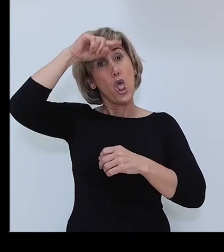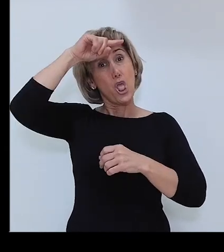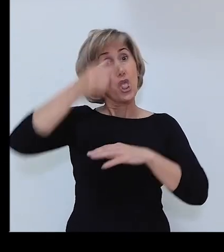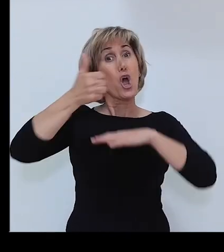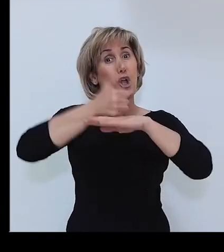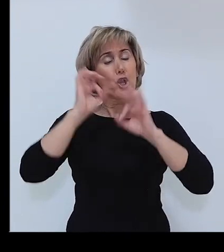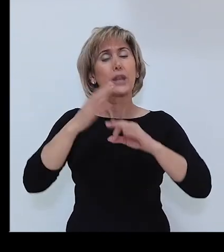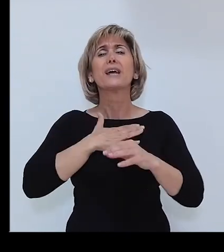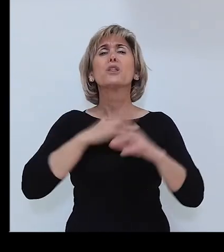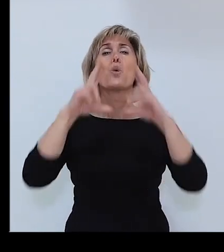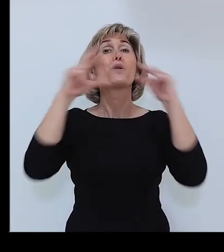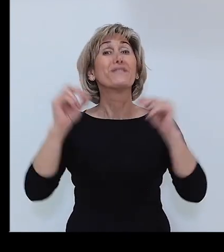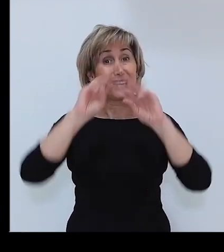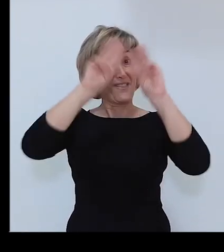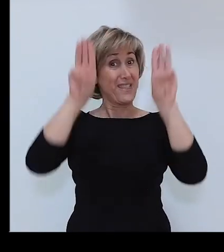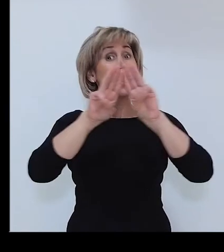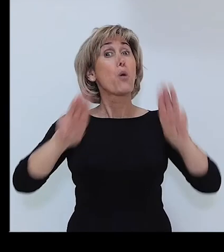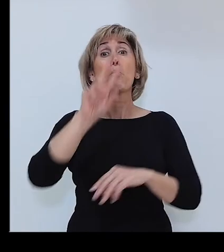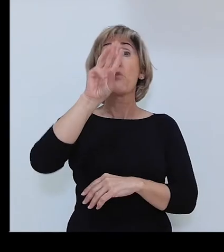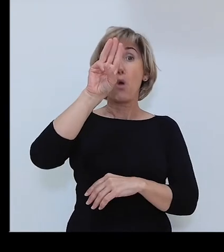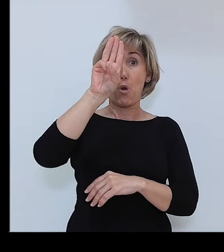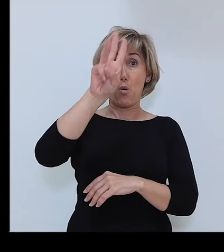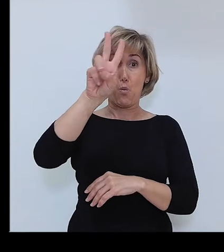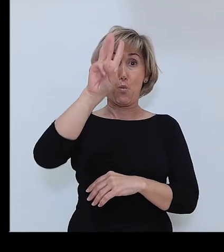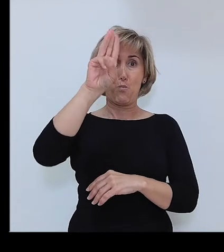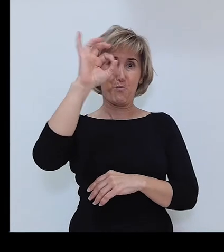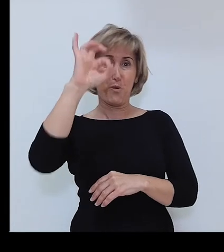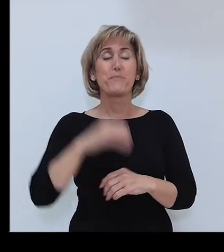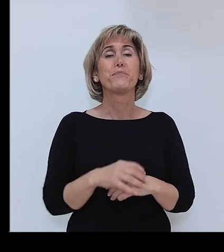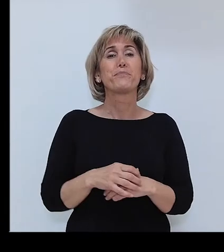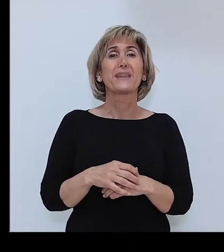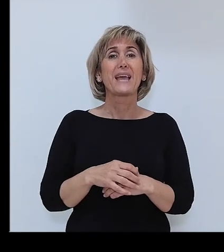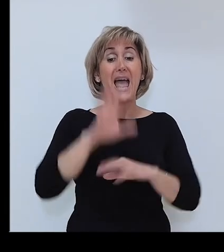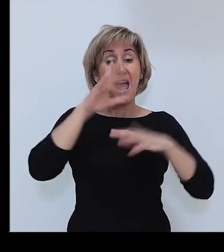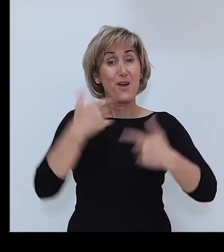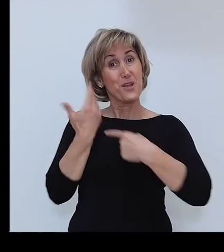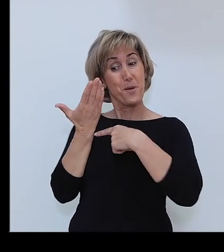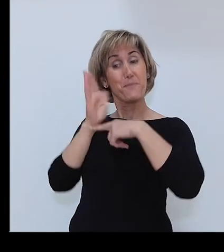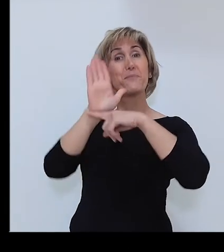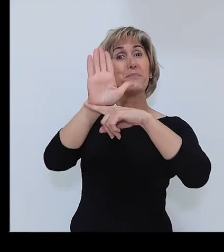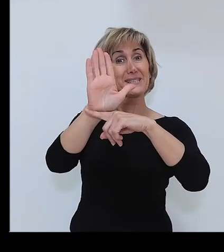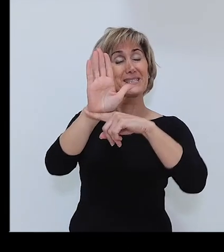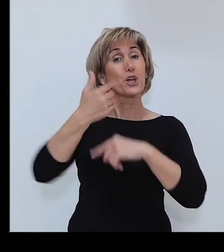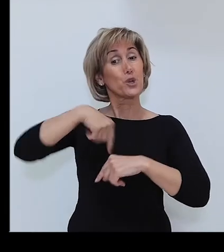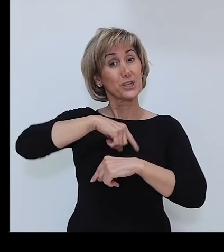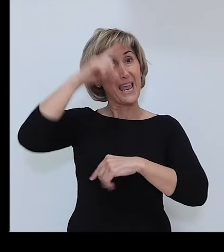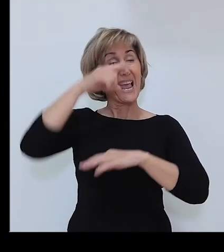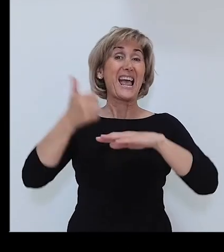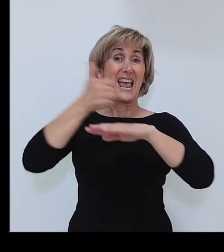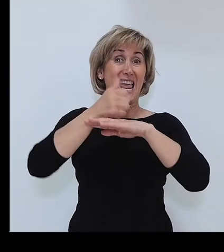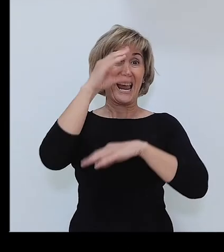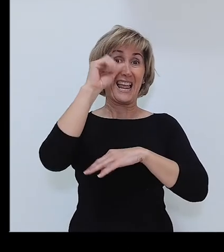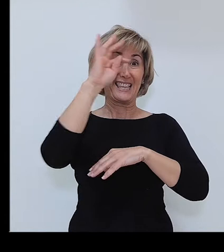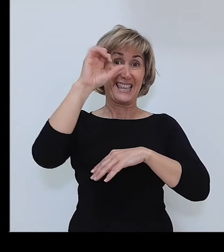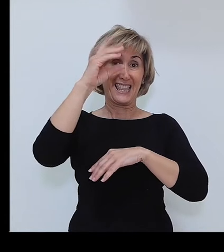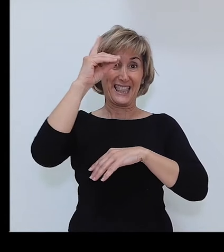mayoría, de la Universidad Pablo de Olavide. Y os presento a nuestra catedrática emérita Teresa